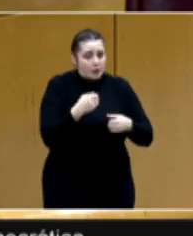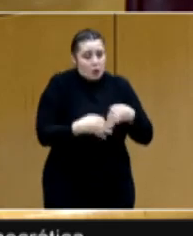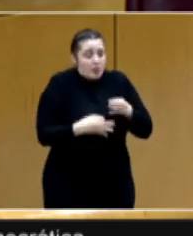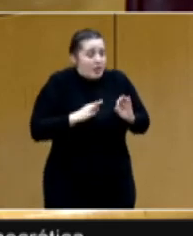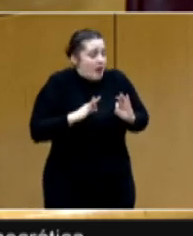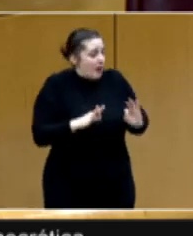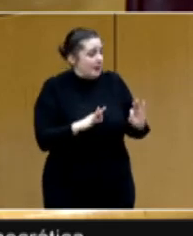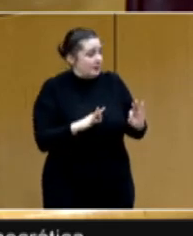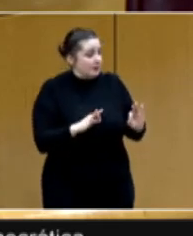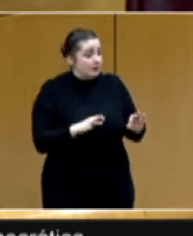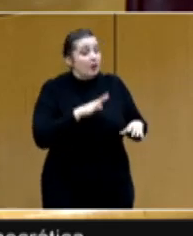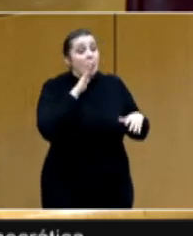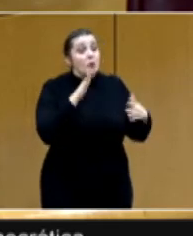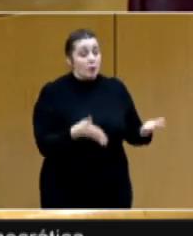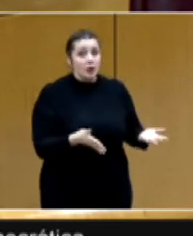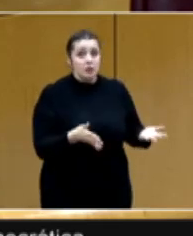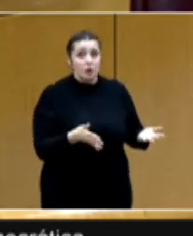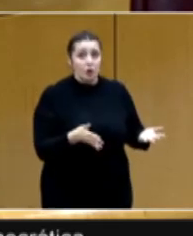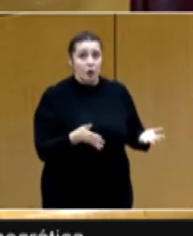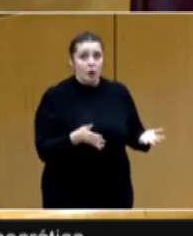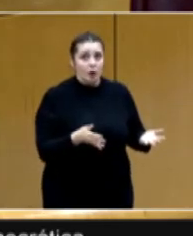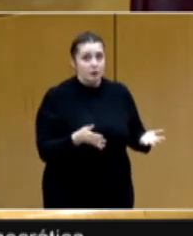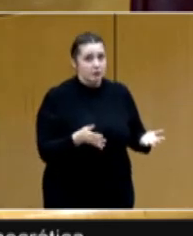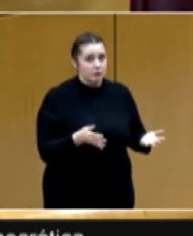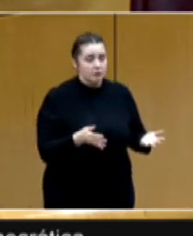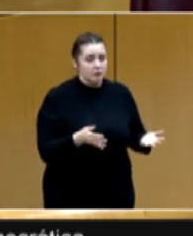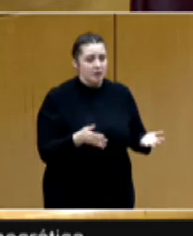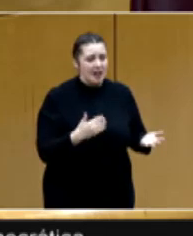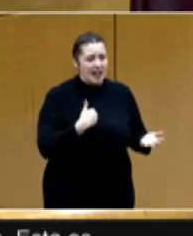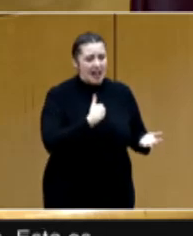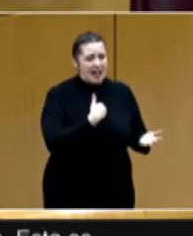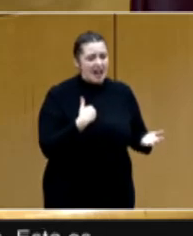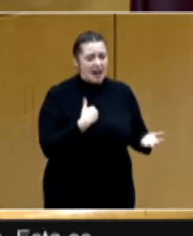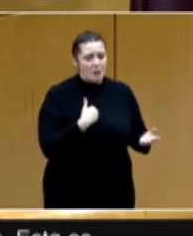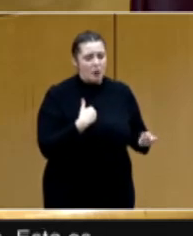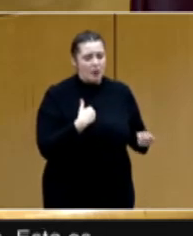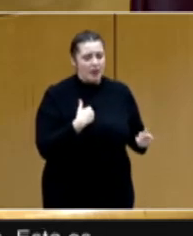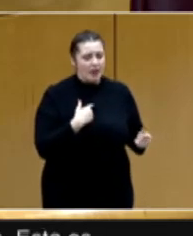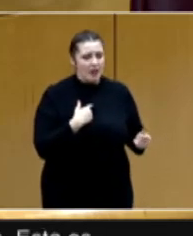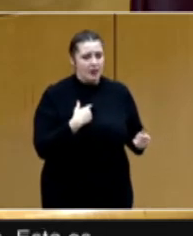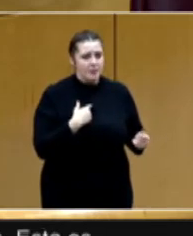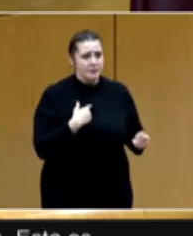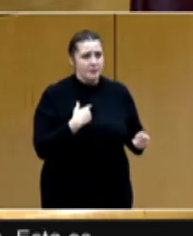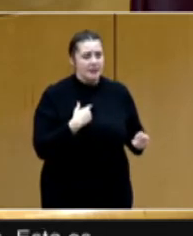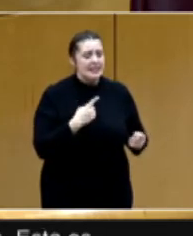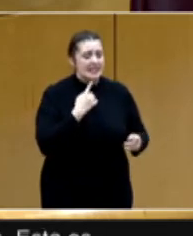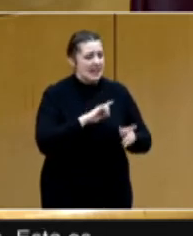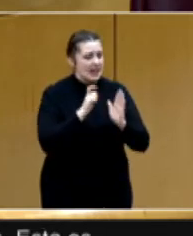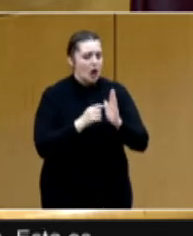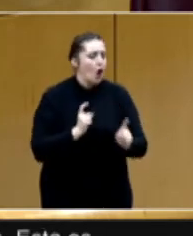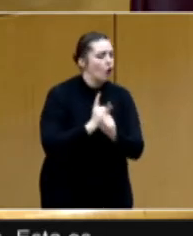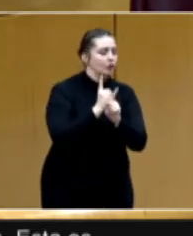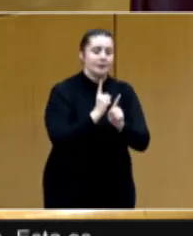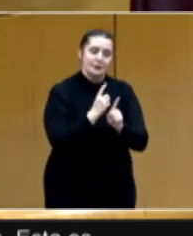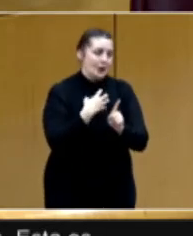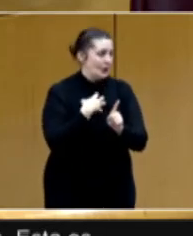y por ello no se puede realizar una labor de oposición al hablar de esta ley que a